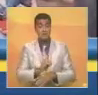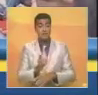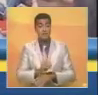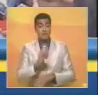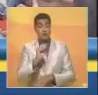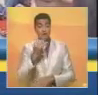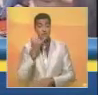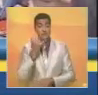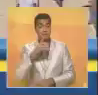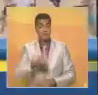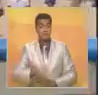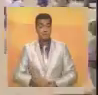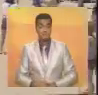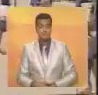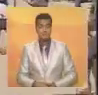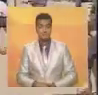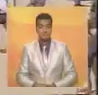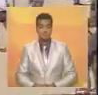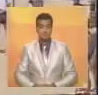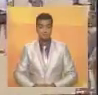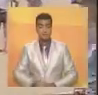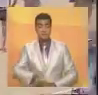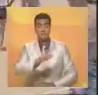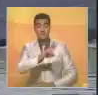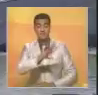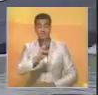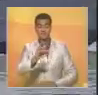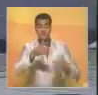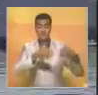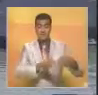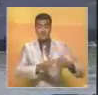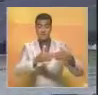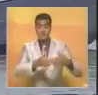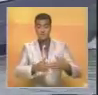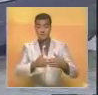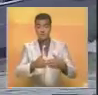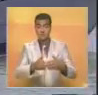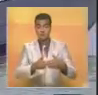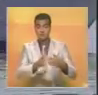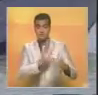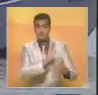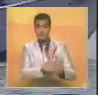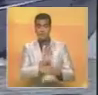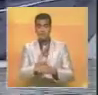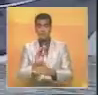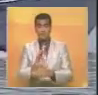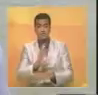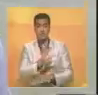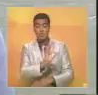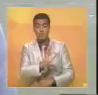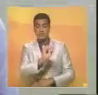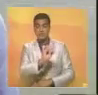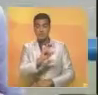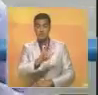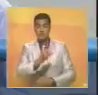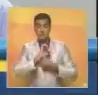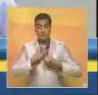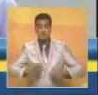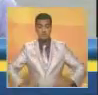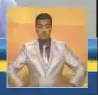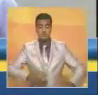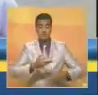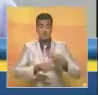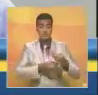pasar a Indepavi. Más de 27 embarcaciones del destacamento de vigilancia costera 903 de la Guardia Nacional estarán